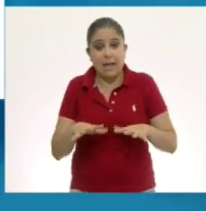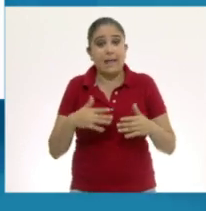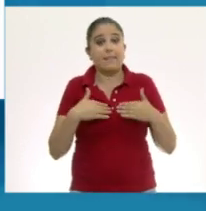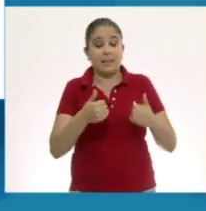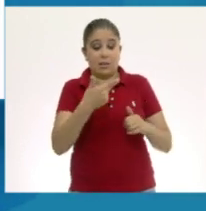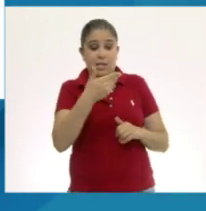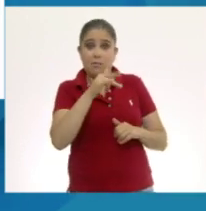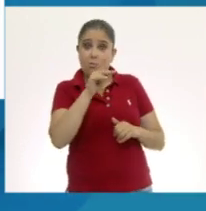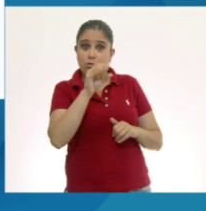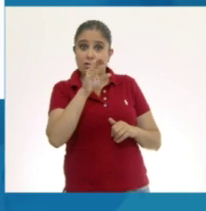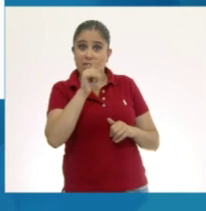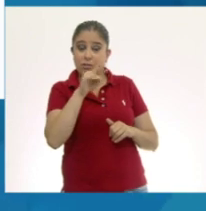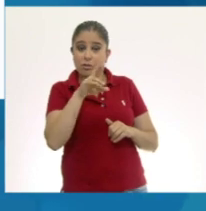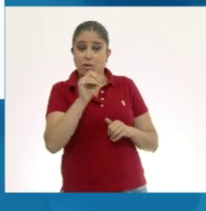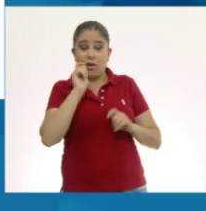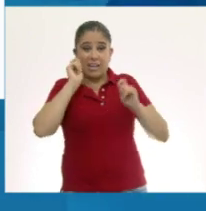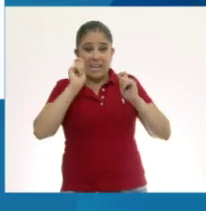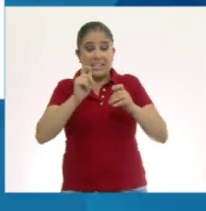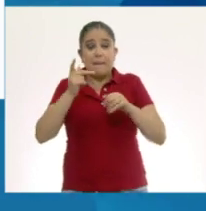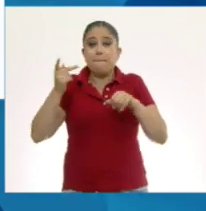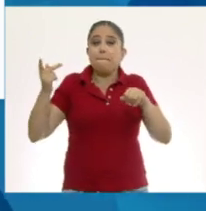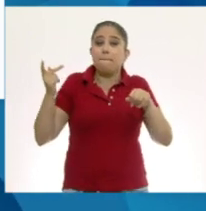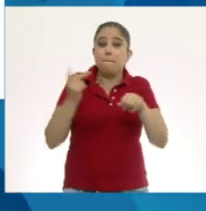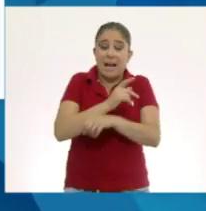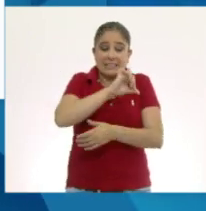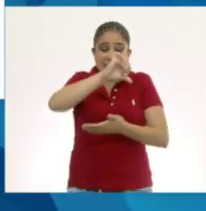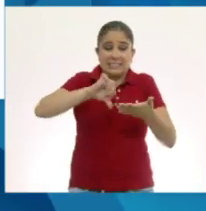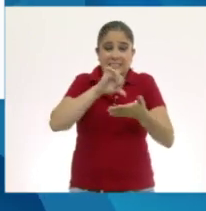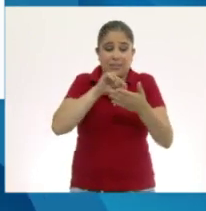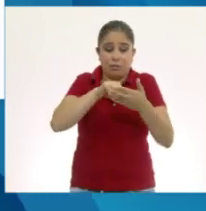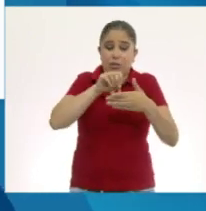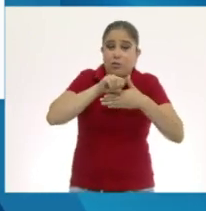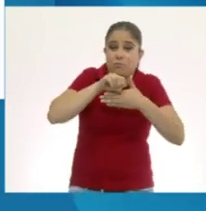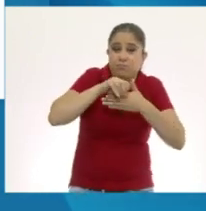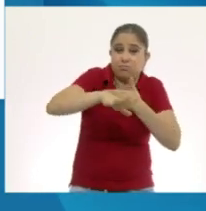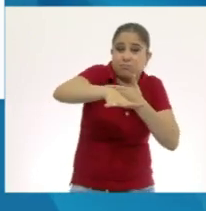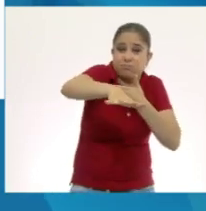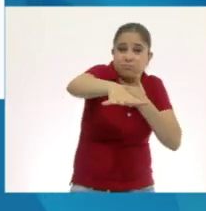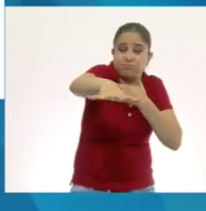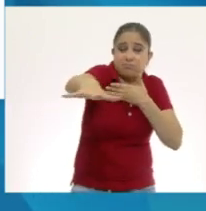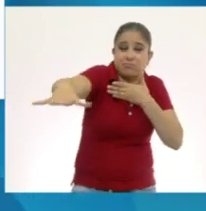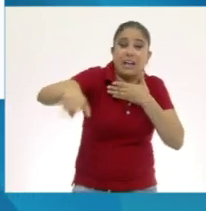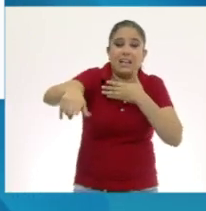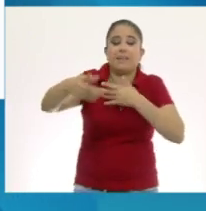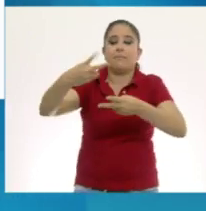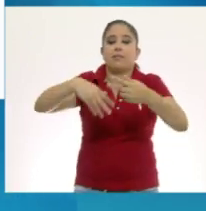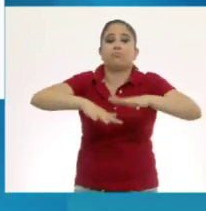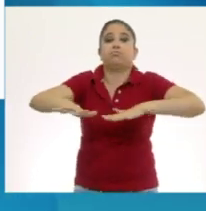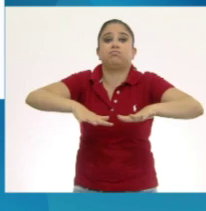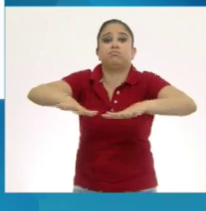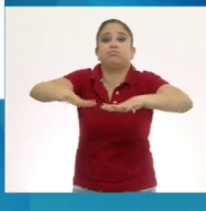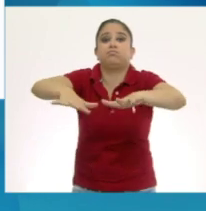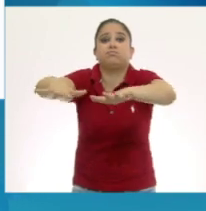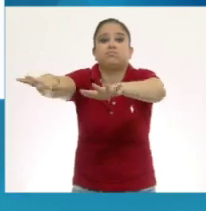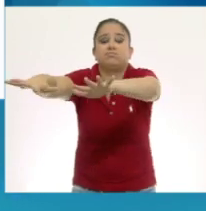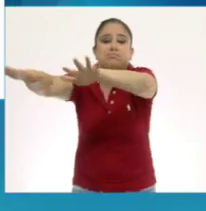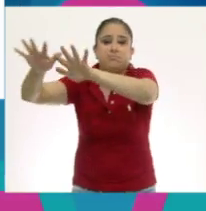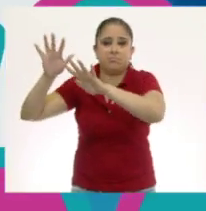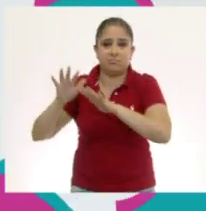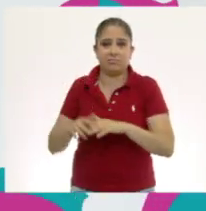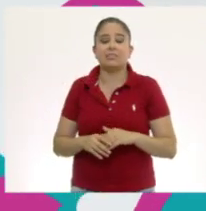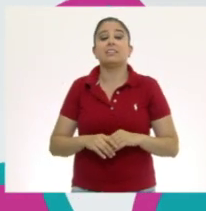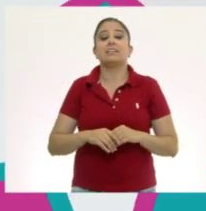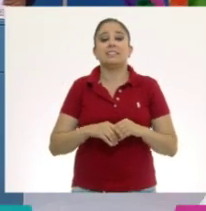el hipocentro es exactamente donde está ocurriendo todo y a partir de ahí se libera la energía. Y de ahí es efectivamente